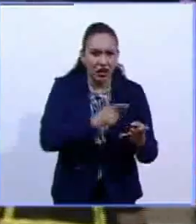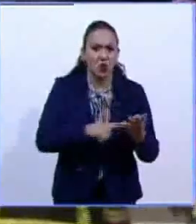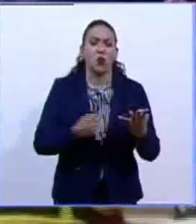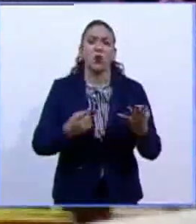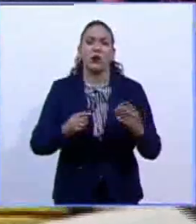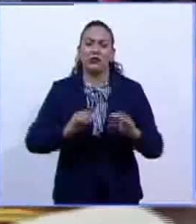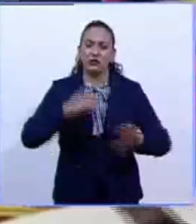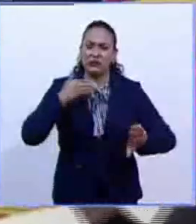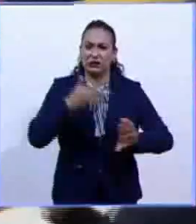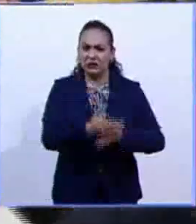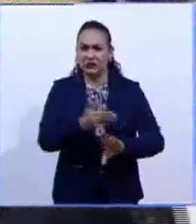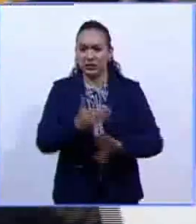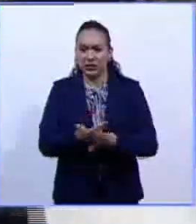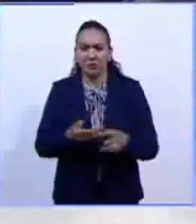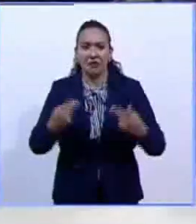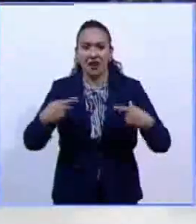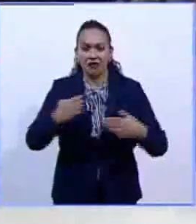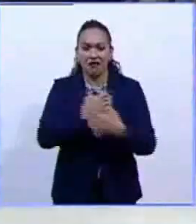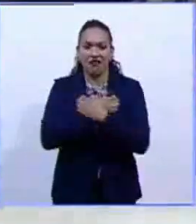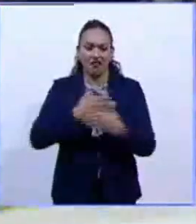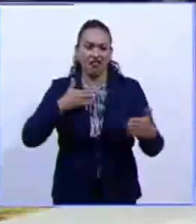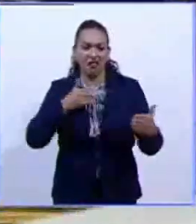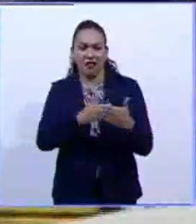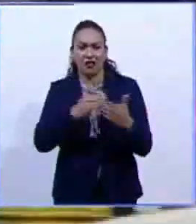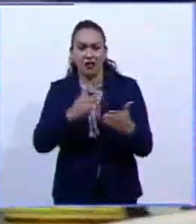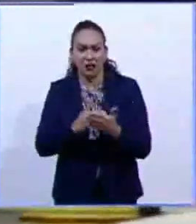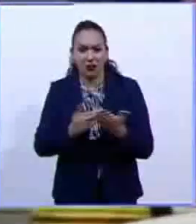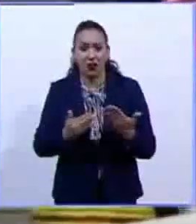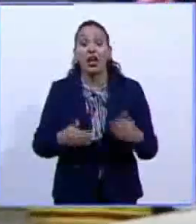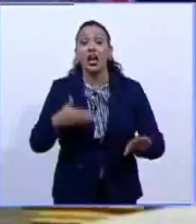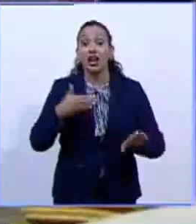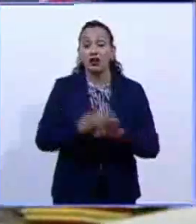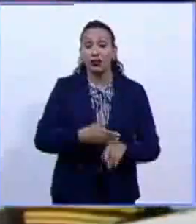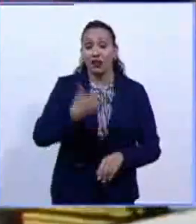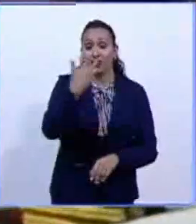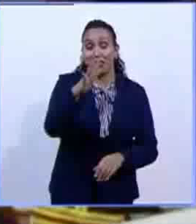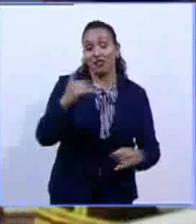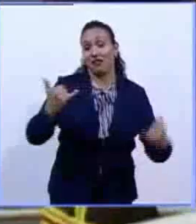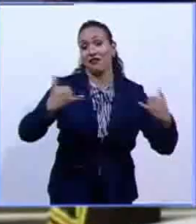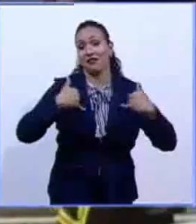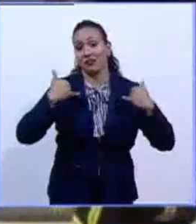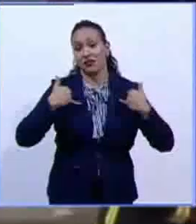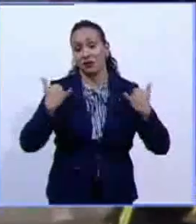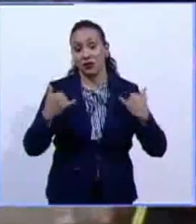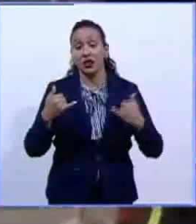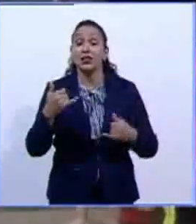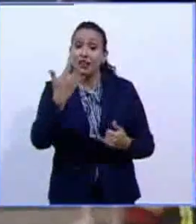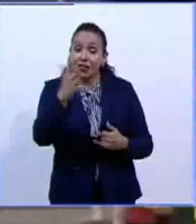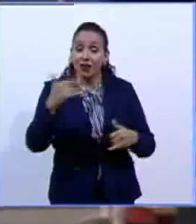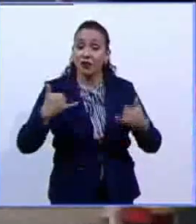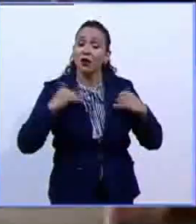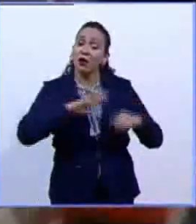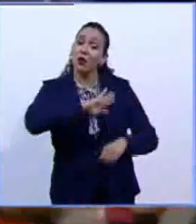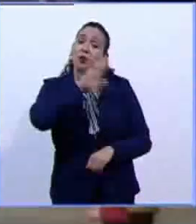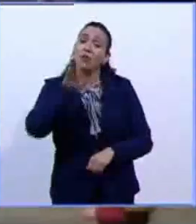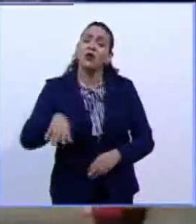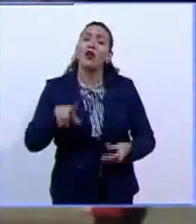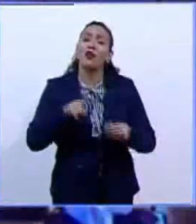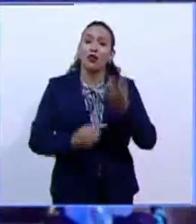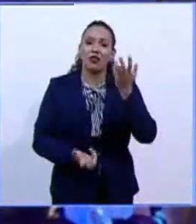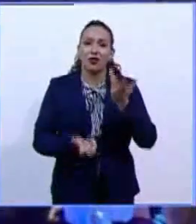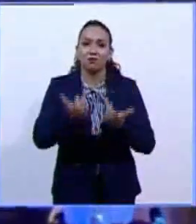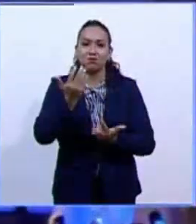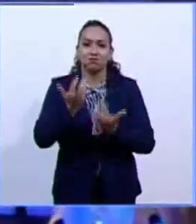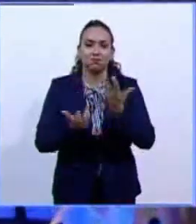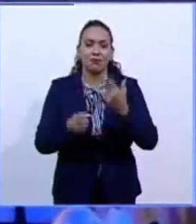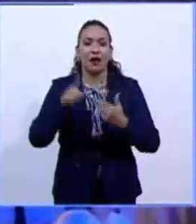la educación y la recreación en perjuicio de 10 adolescentes que perdieron la vida en un incendio en el Centro